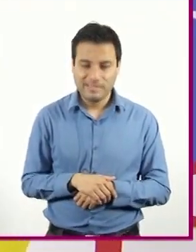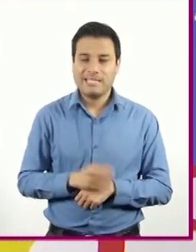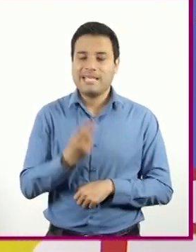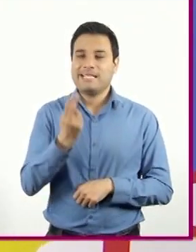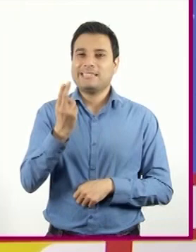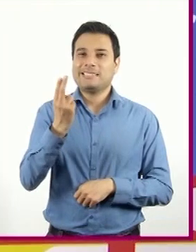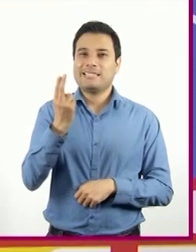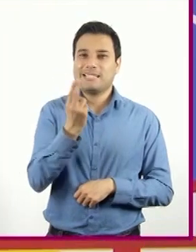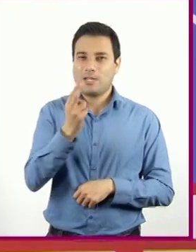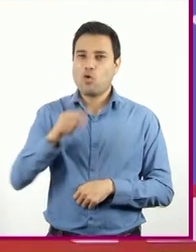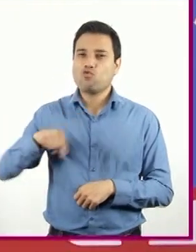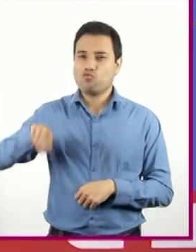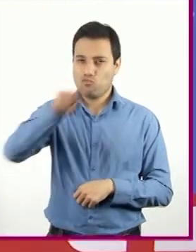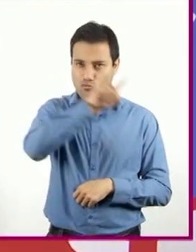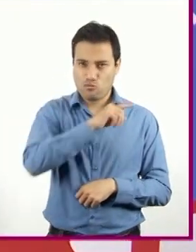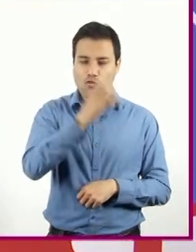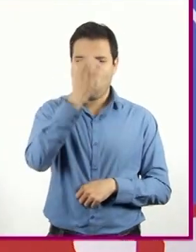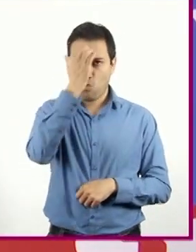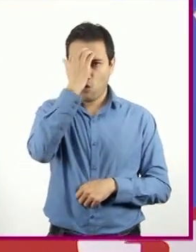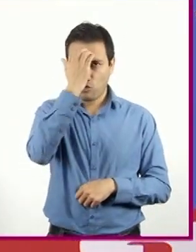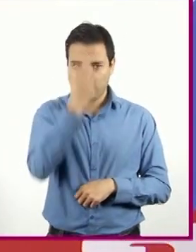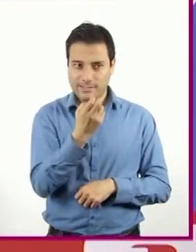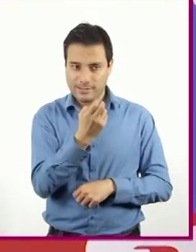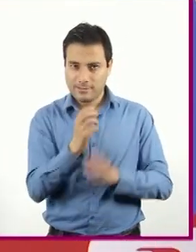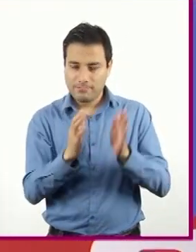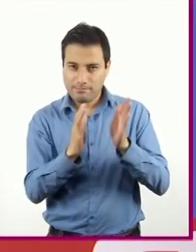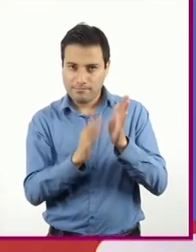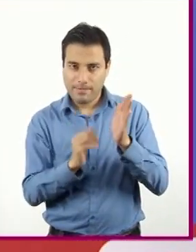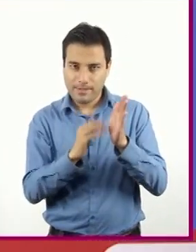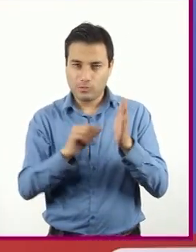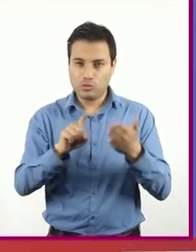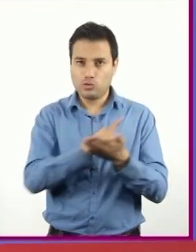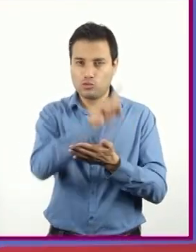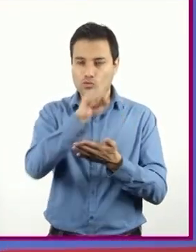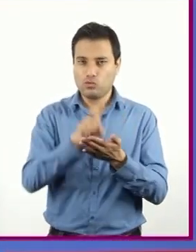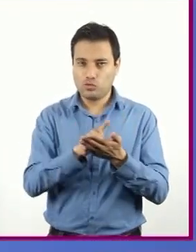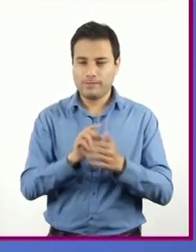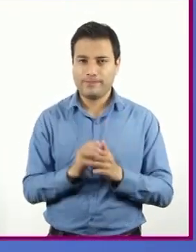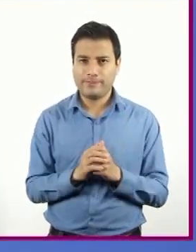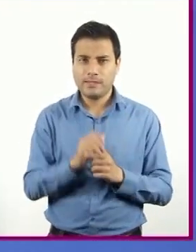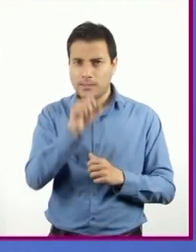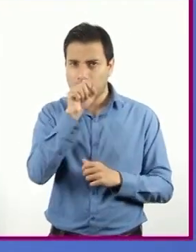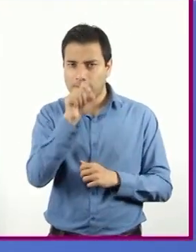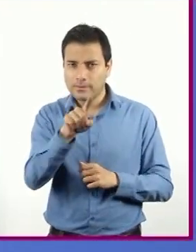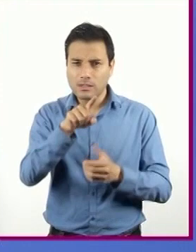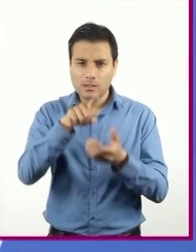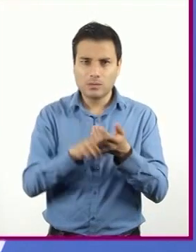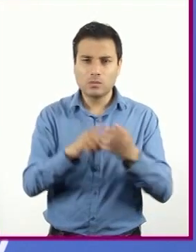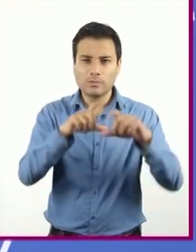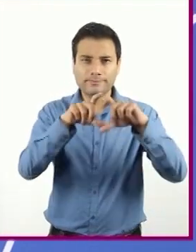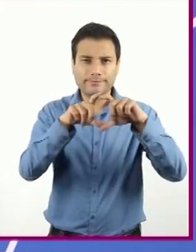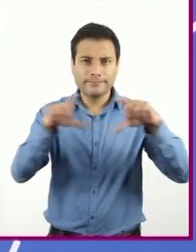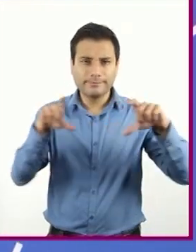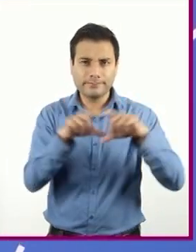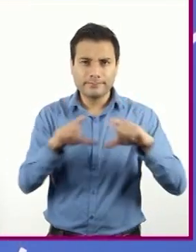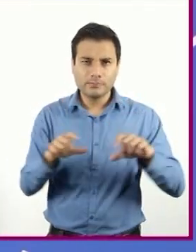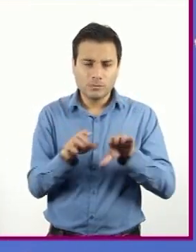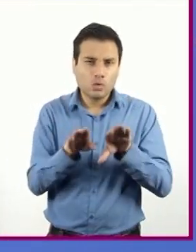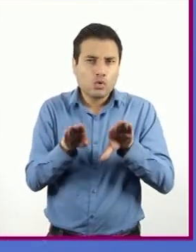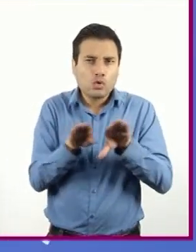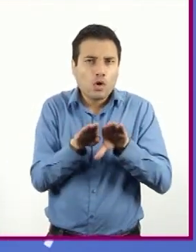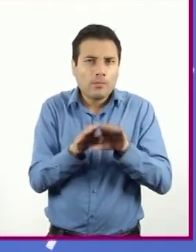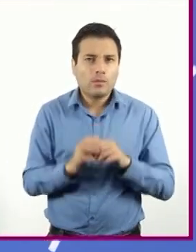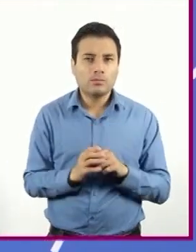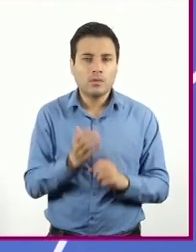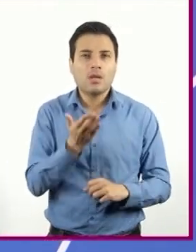necesario estar familiarizados con este tipo de documentos, conocer las partes que los constituyen, comprender qué se